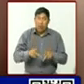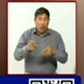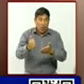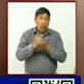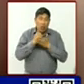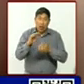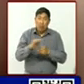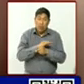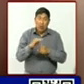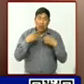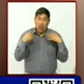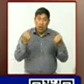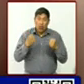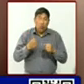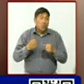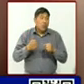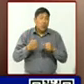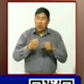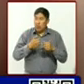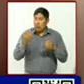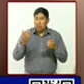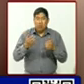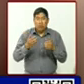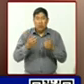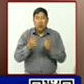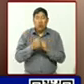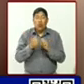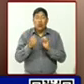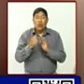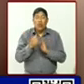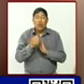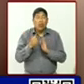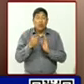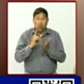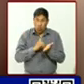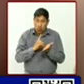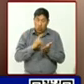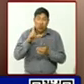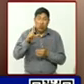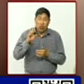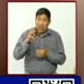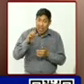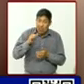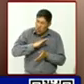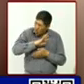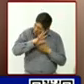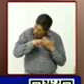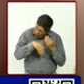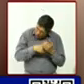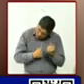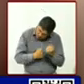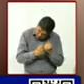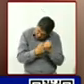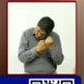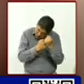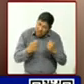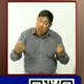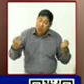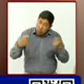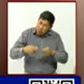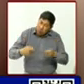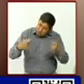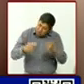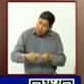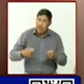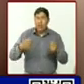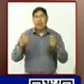del Ministerio de Salud, de la Lotería, del doctor Juan José Lema y aparte también de todos los que han ido aportando, se ha podido lograr esto